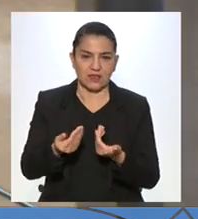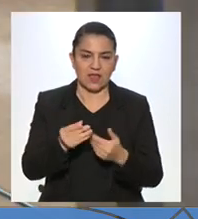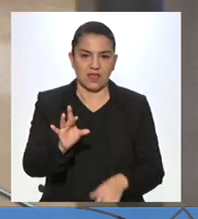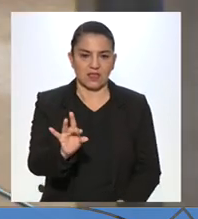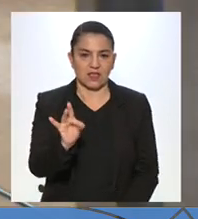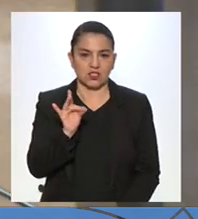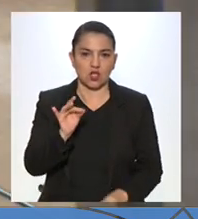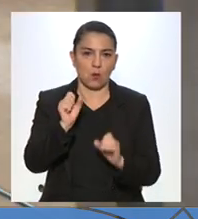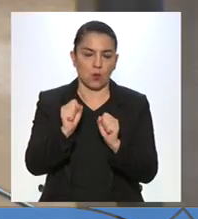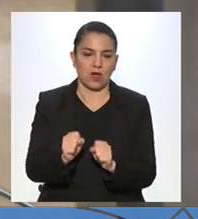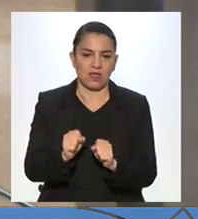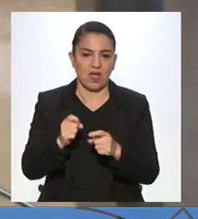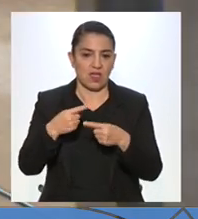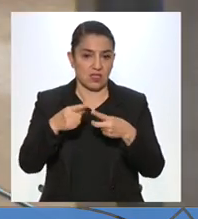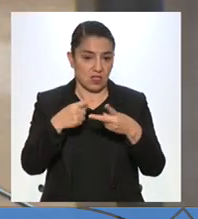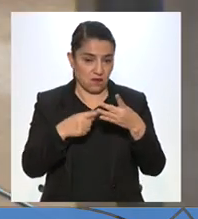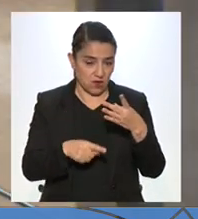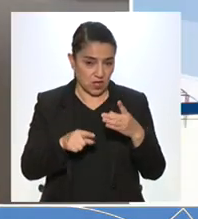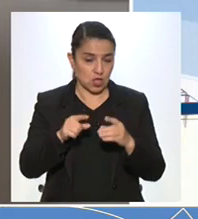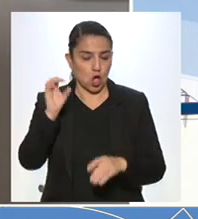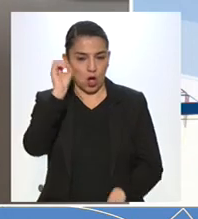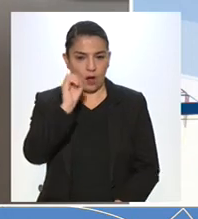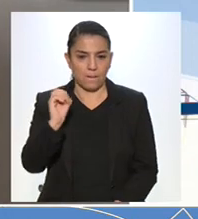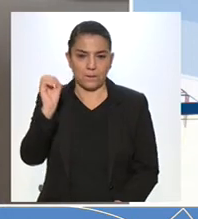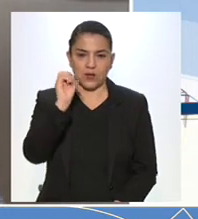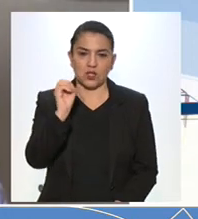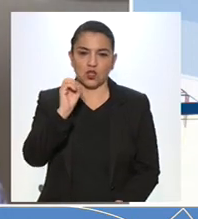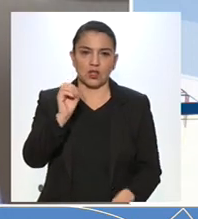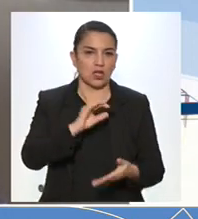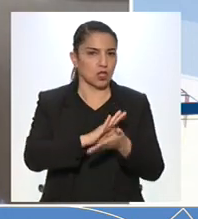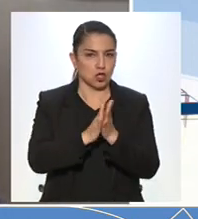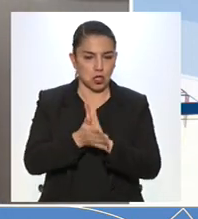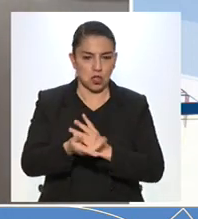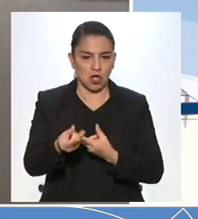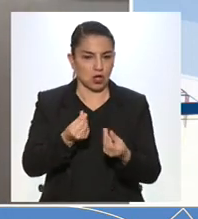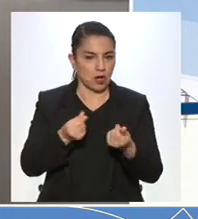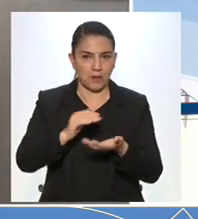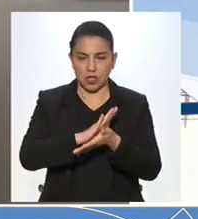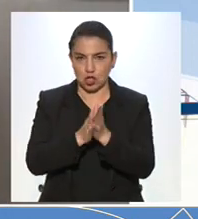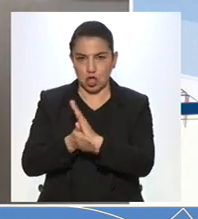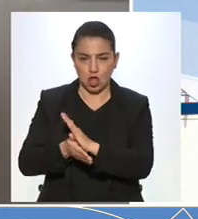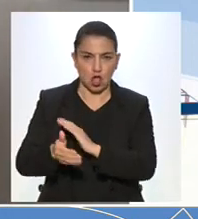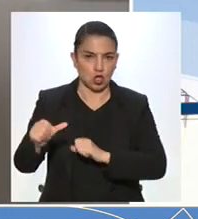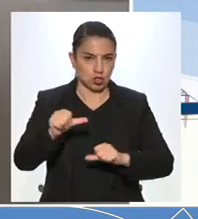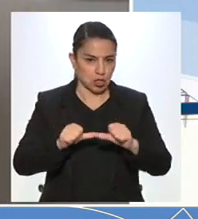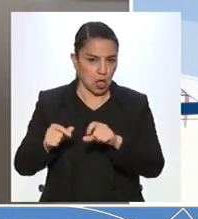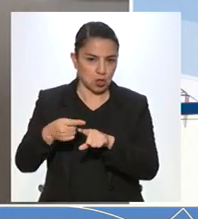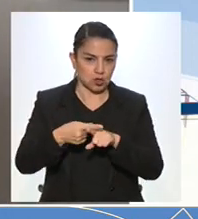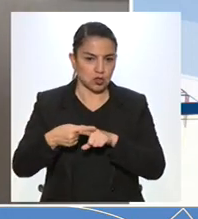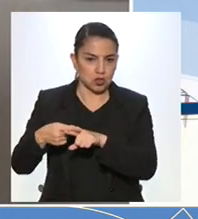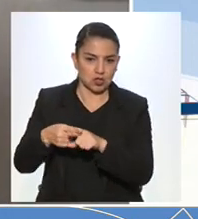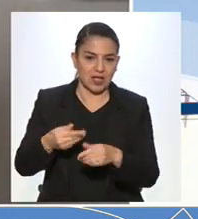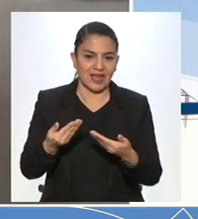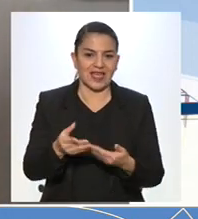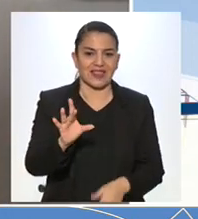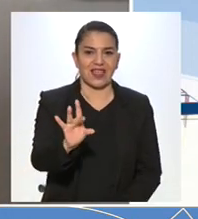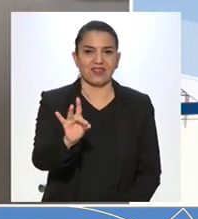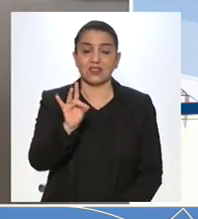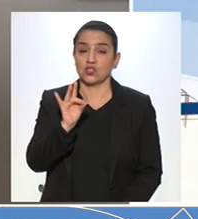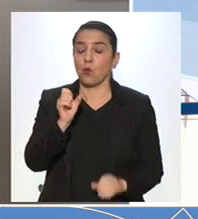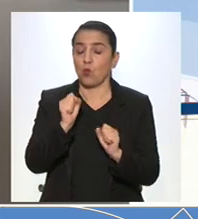cual se pueden tener distintas opiniones técnicas. Como todo en la economía y como en todas ciencias sociales, siempre estas son decisiones